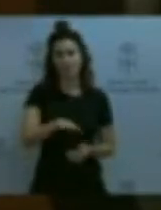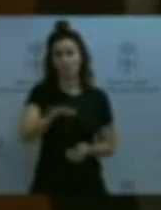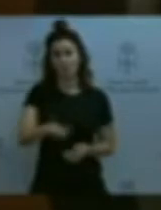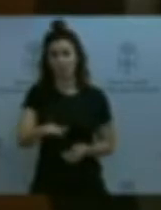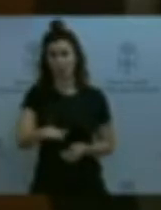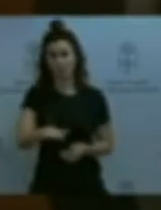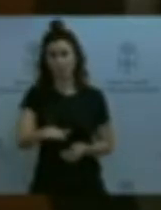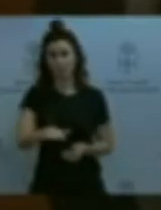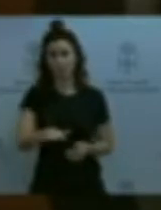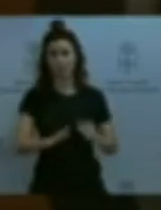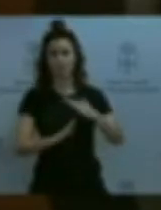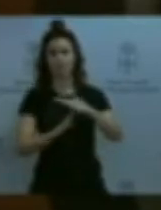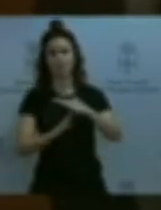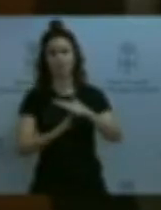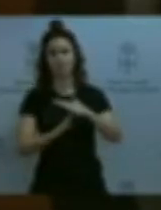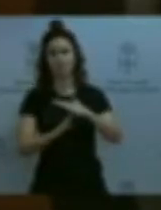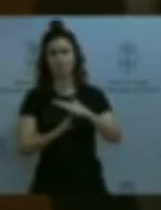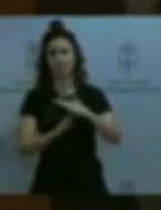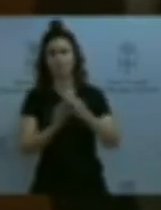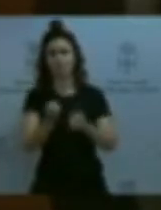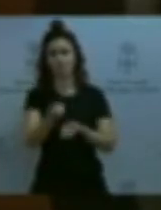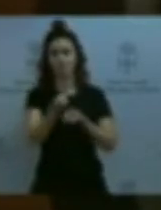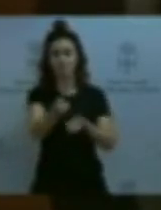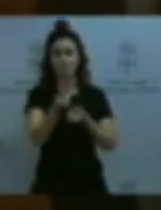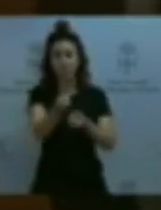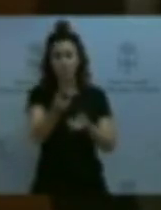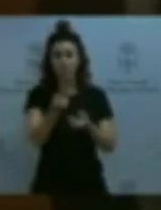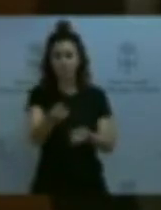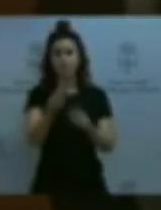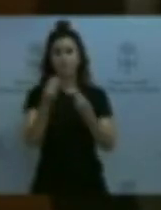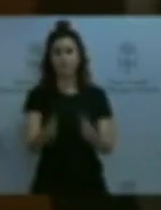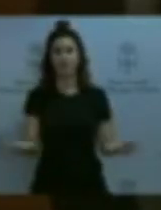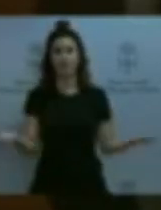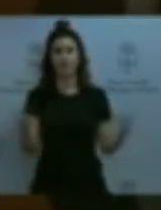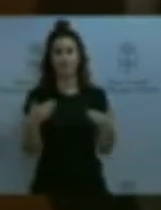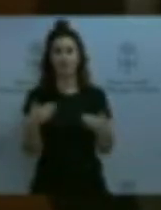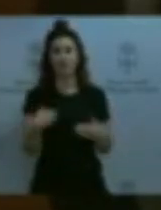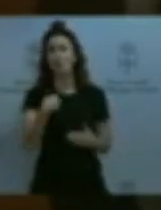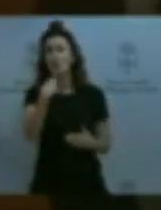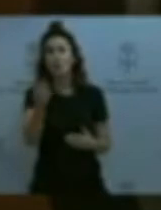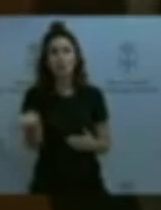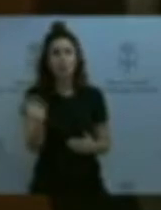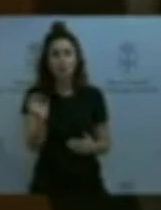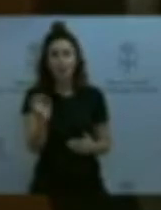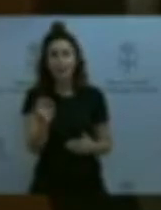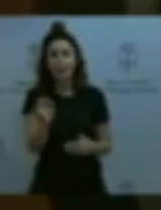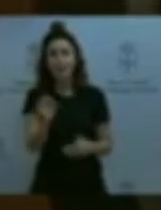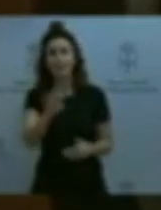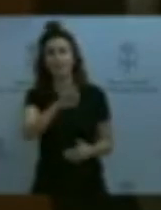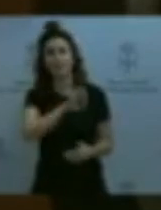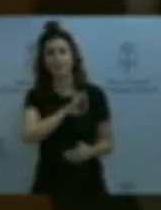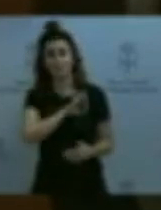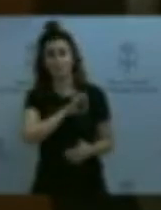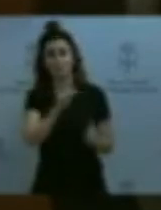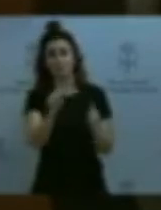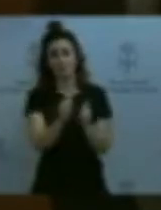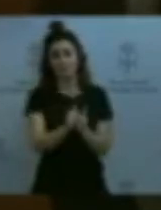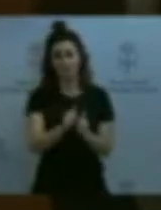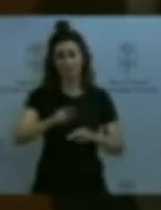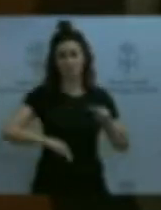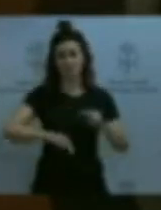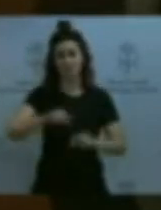información y ya no voy a decir nada del señor secretario general de infraestructuras porque ya se dijo suficiente en esta sesión pero mire es que